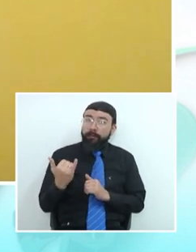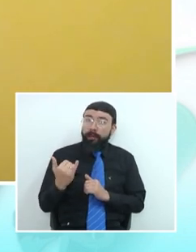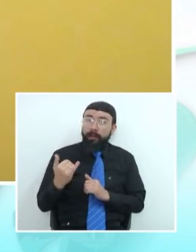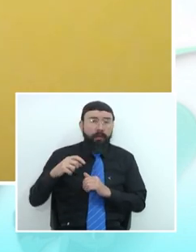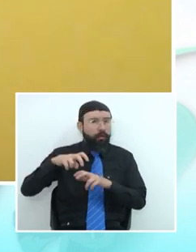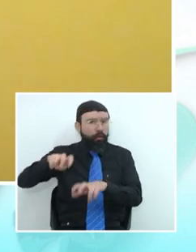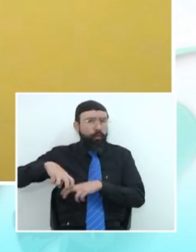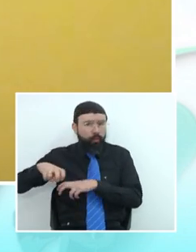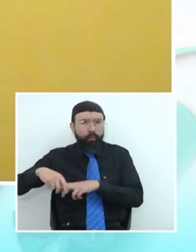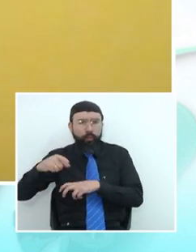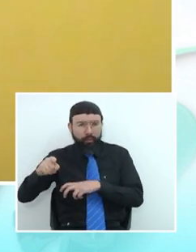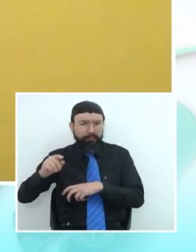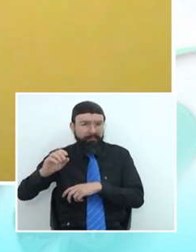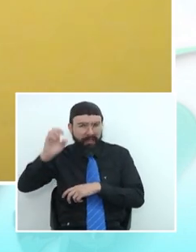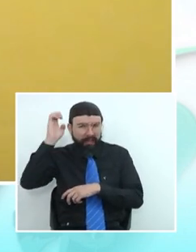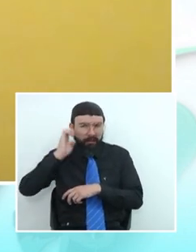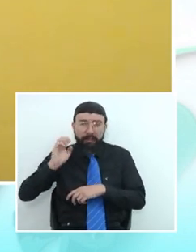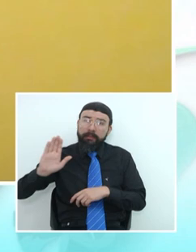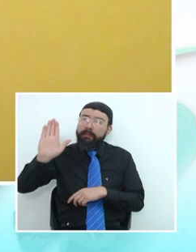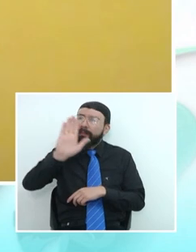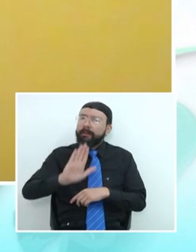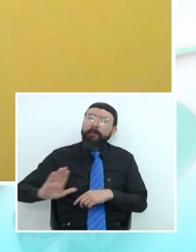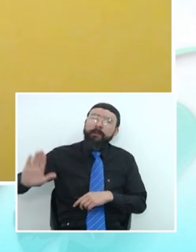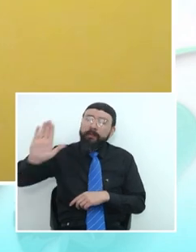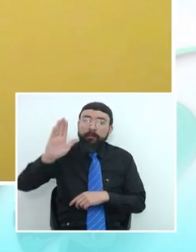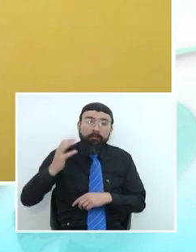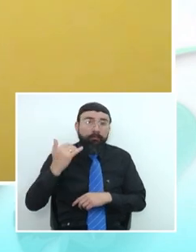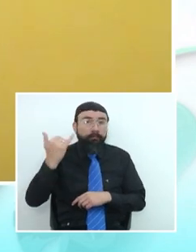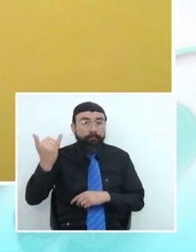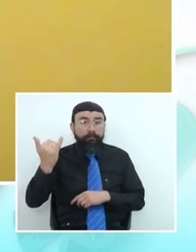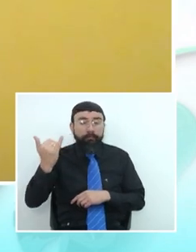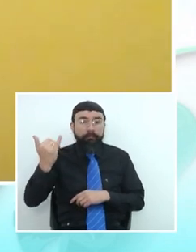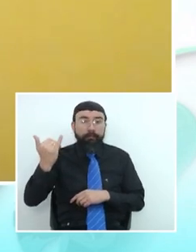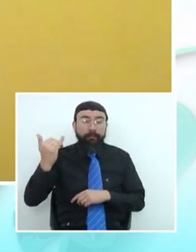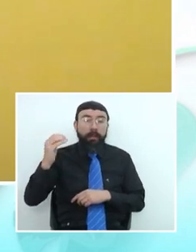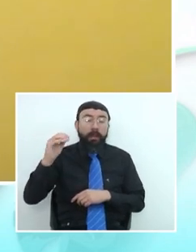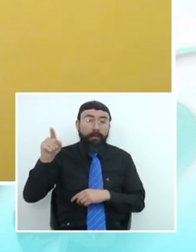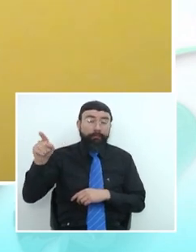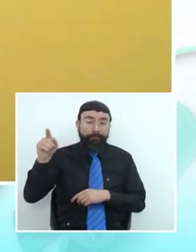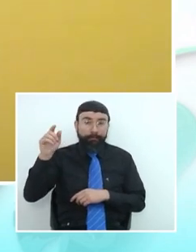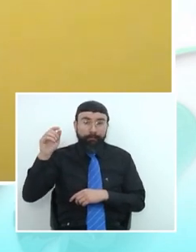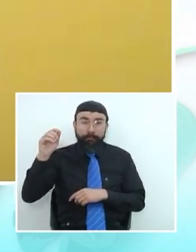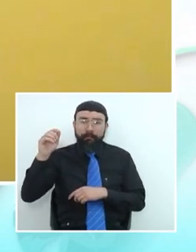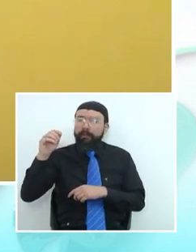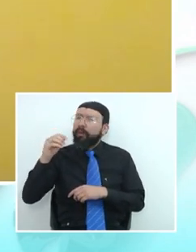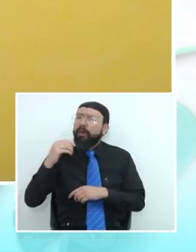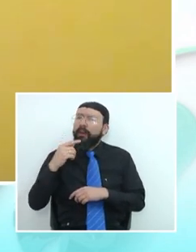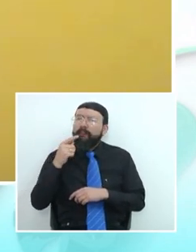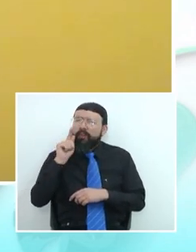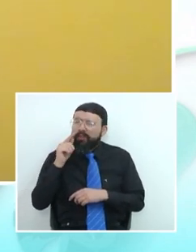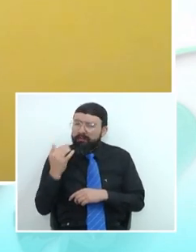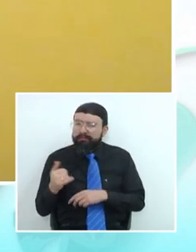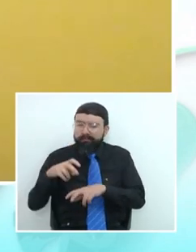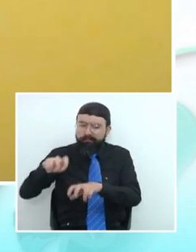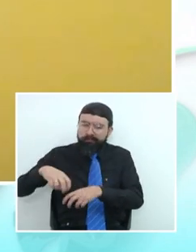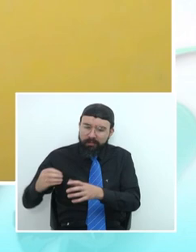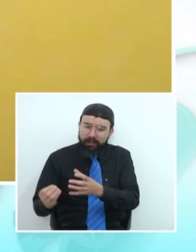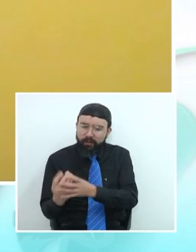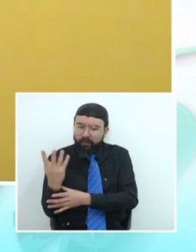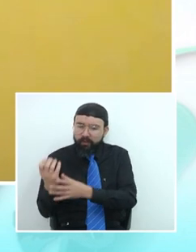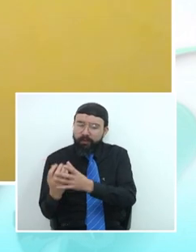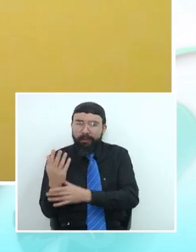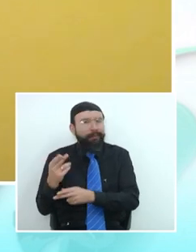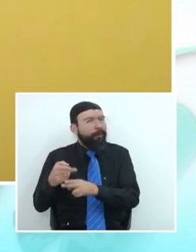del Mediterráneo, en todo lo que es el Medio Oriente, que son los frutos que produce la garra del